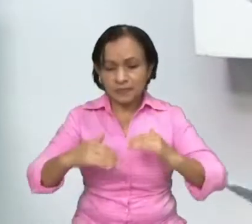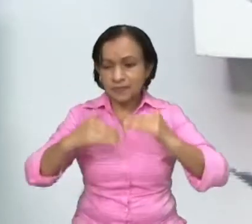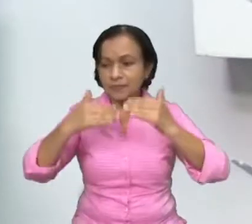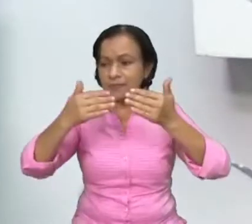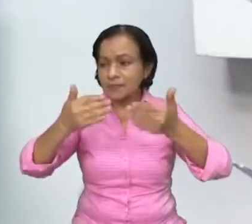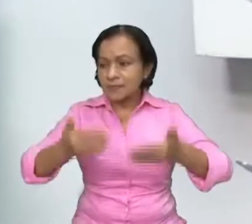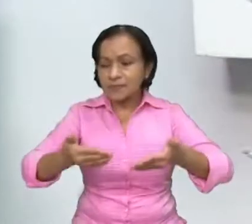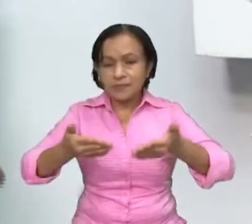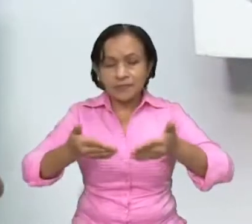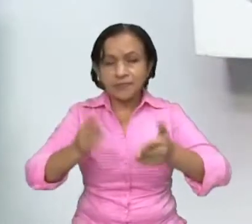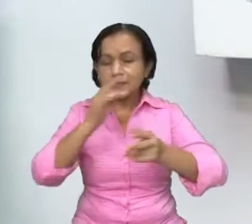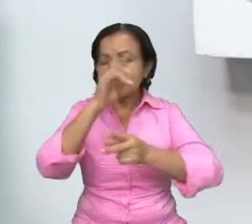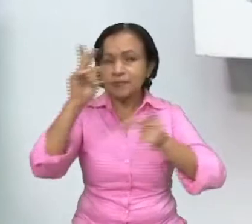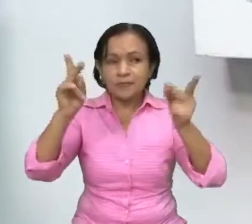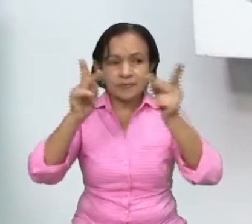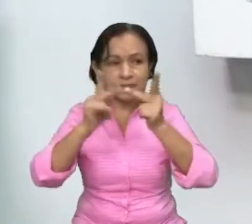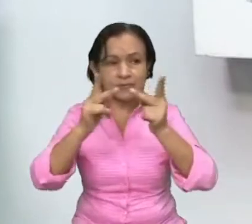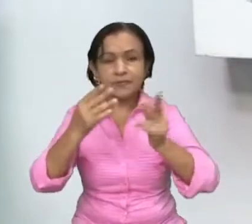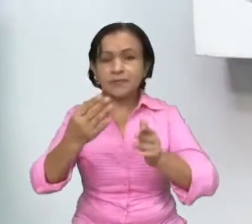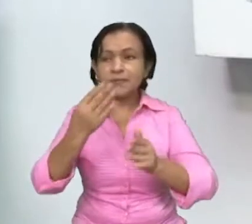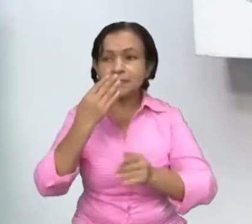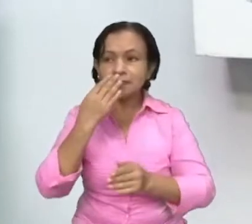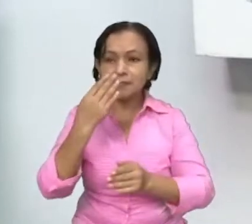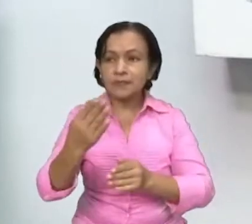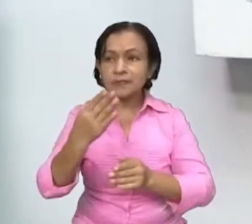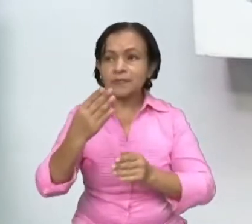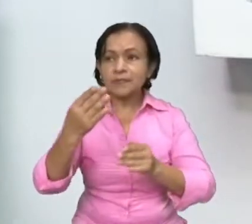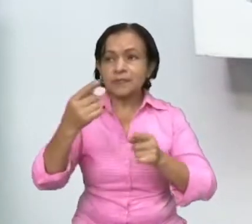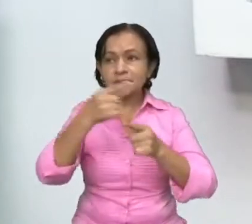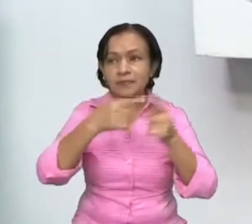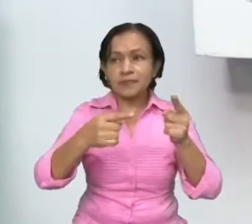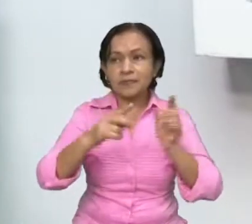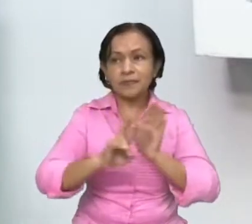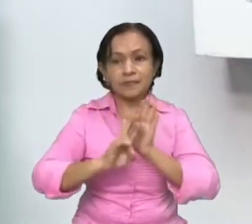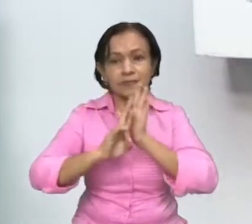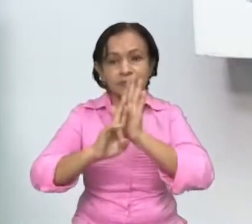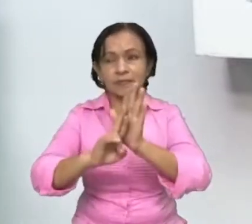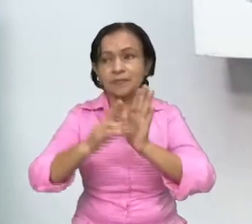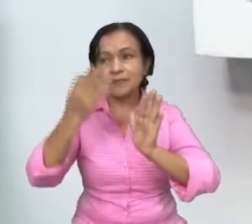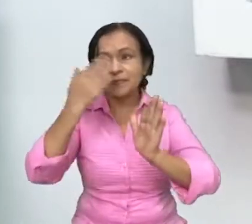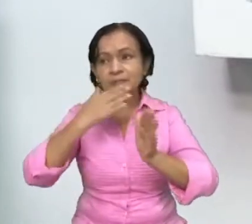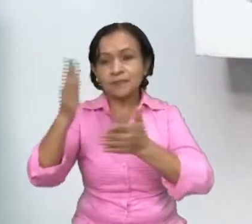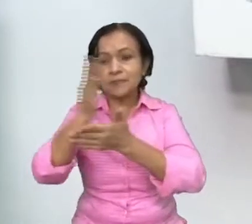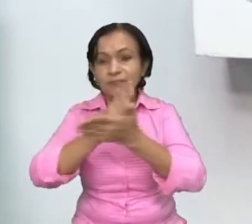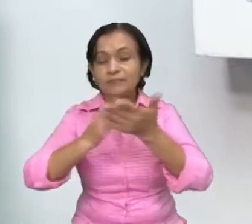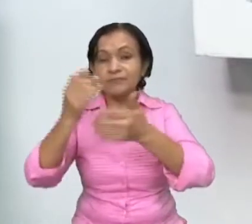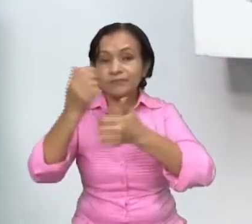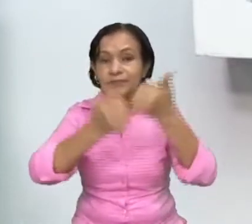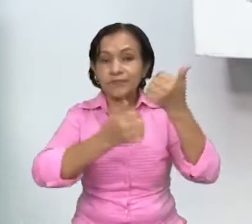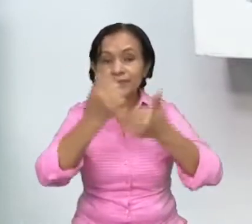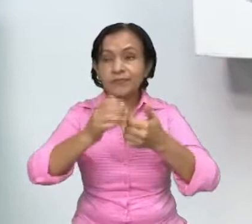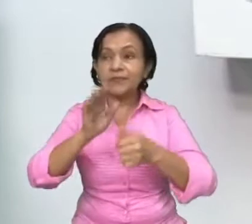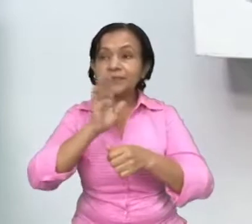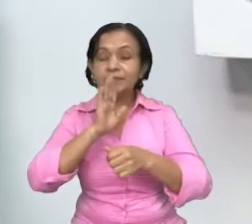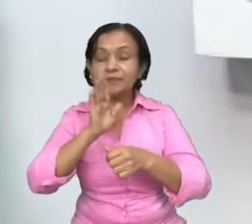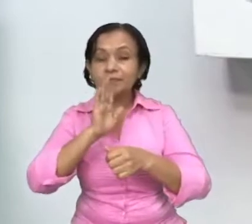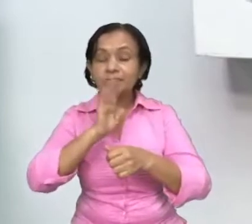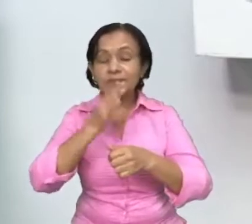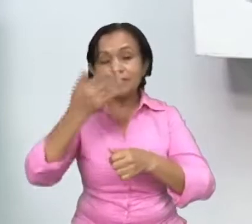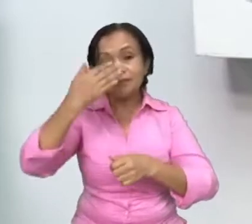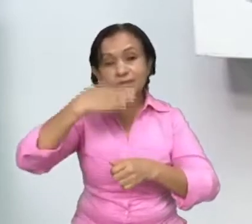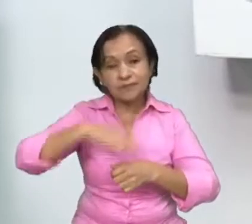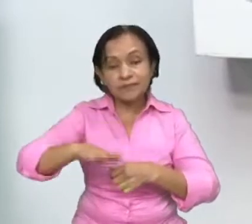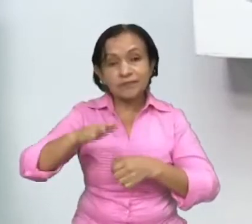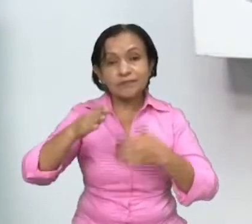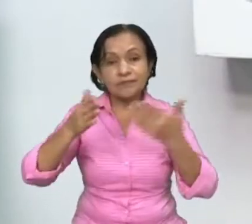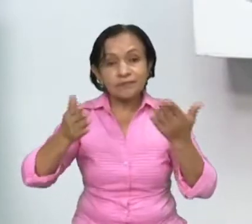perinatales excelentes, muy buenos, parciales y resultados malos en algunas cirugías. Cuando hablamos del término malo